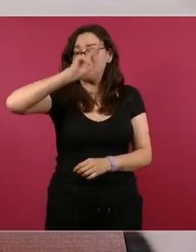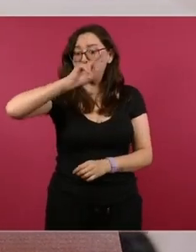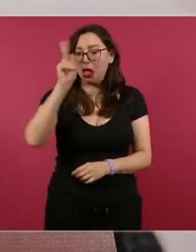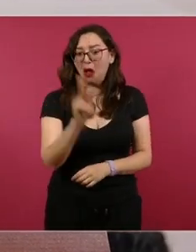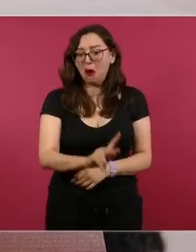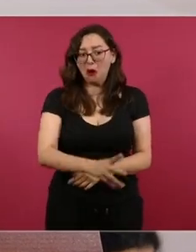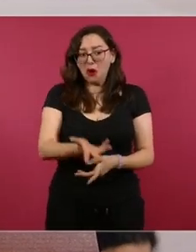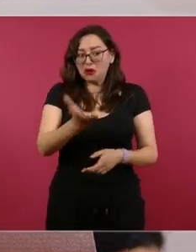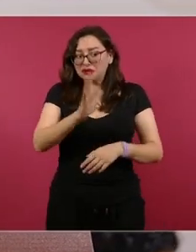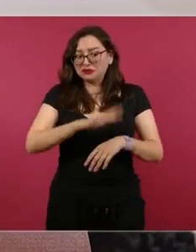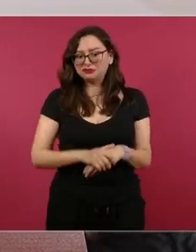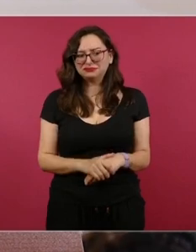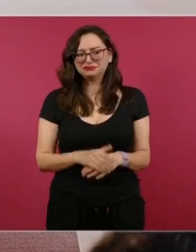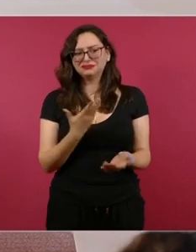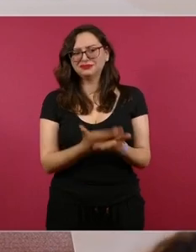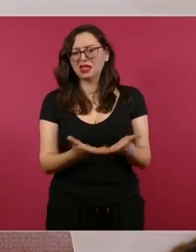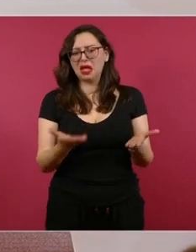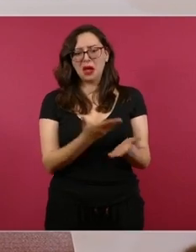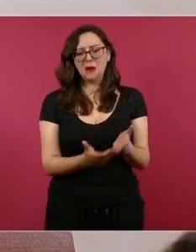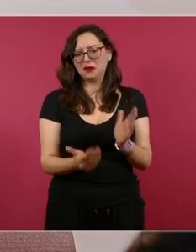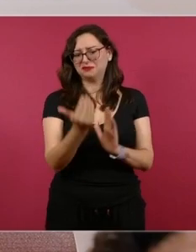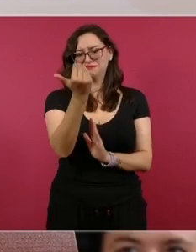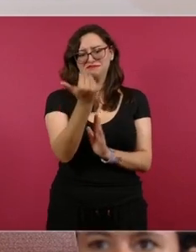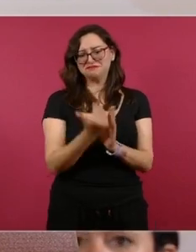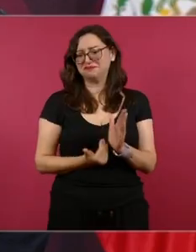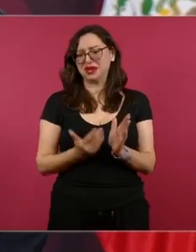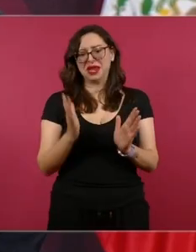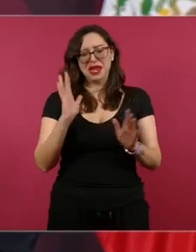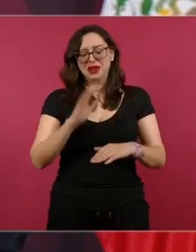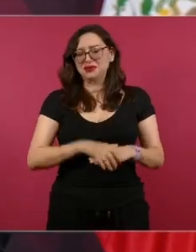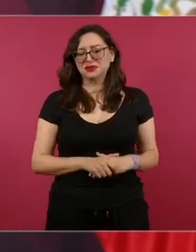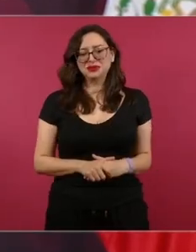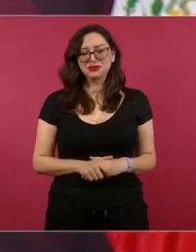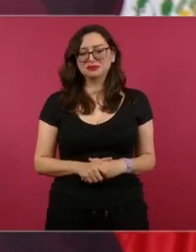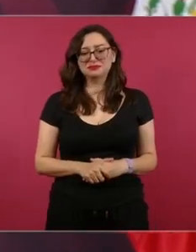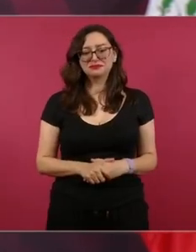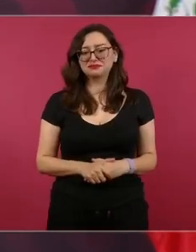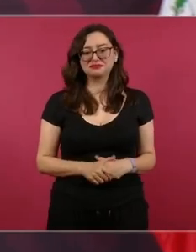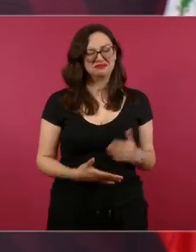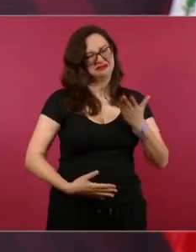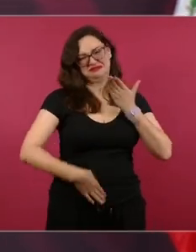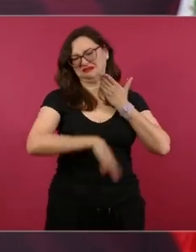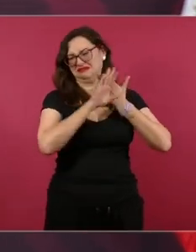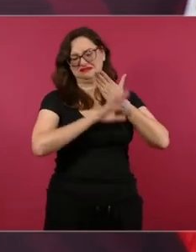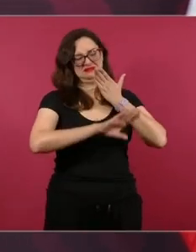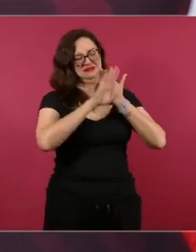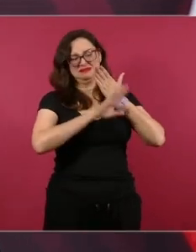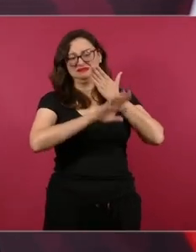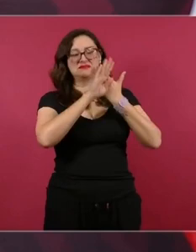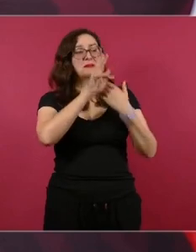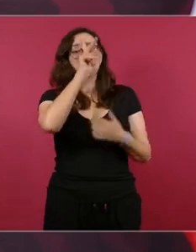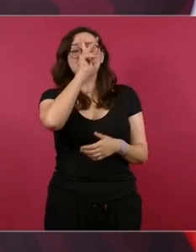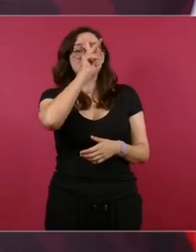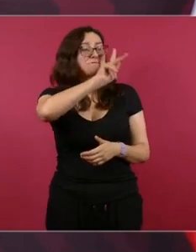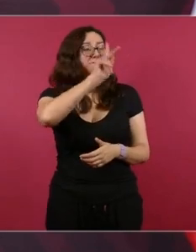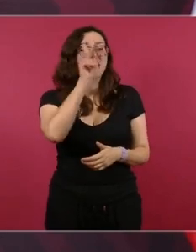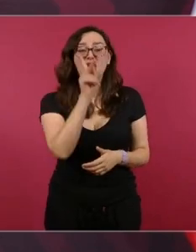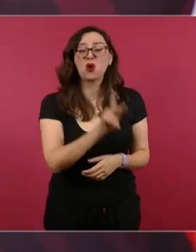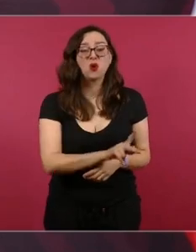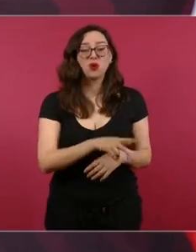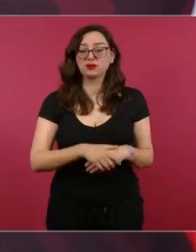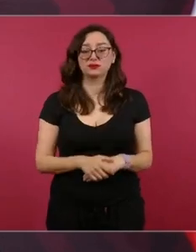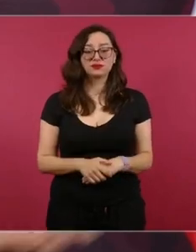no, no, no, no. Aquí ni a rasguño llega. No, no, no, no, no, no, no, no, no,